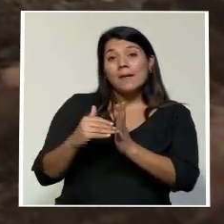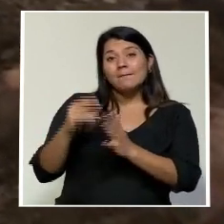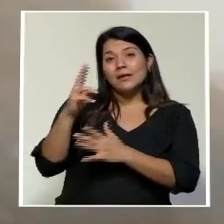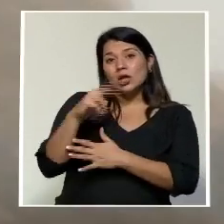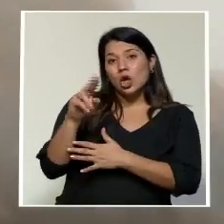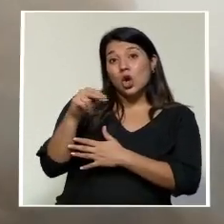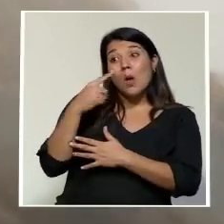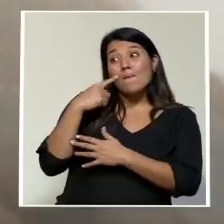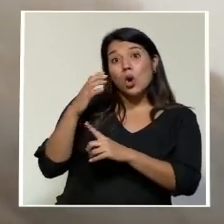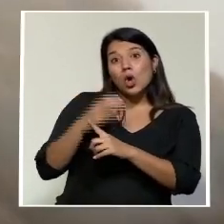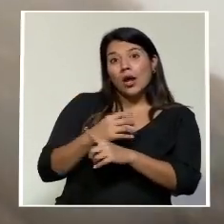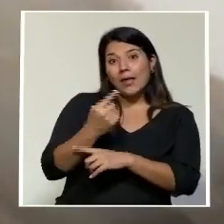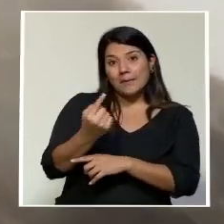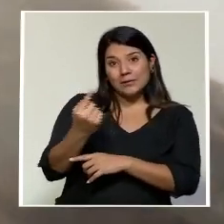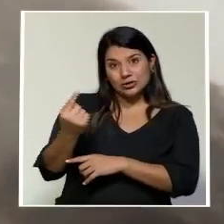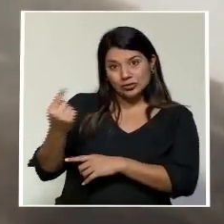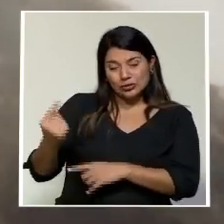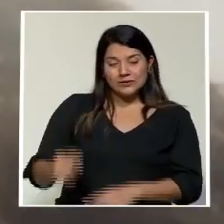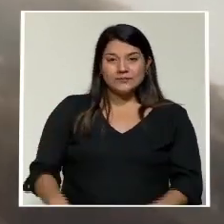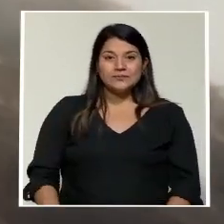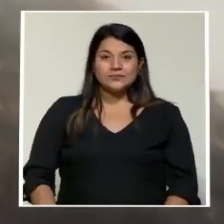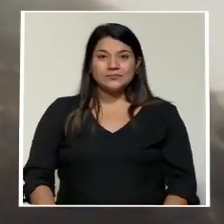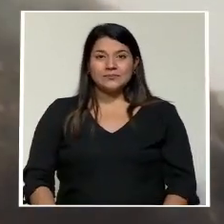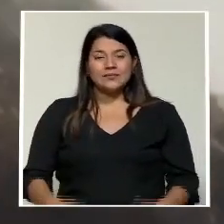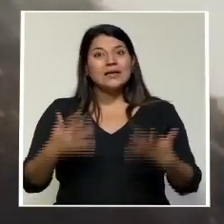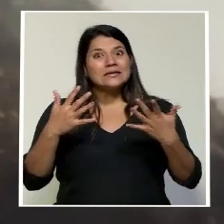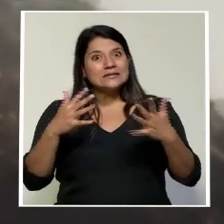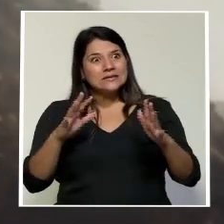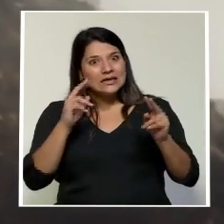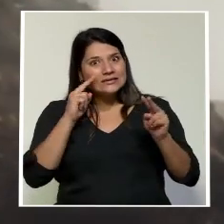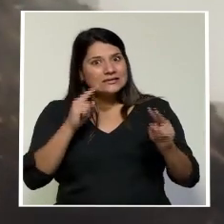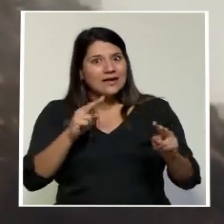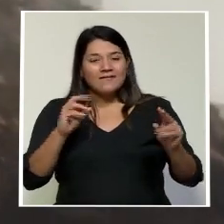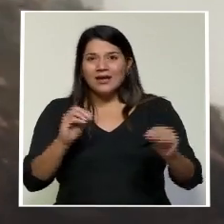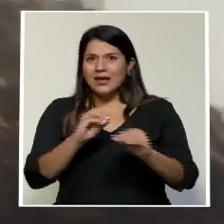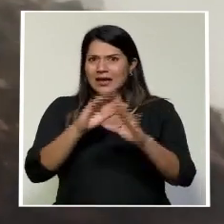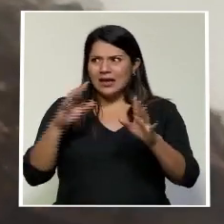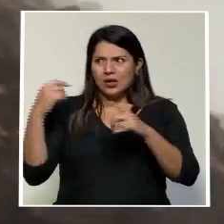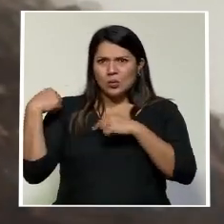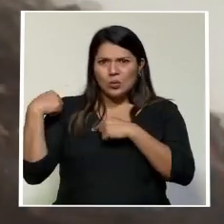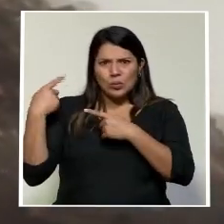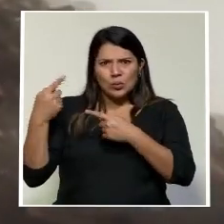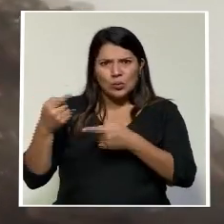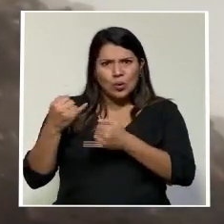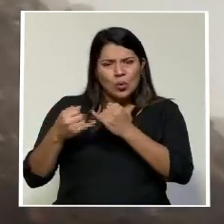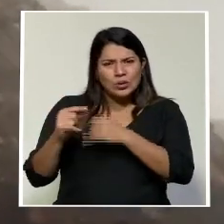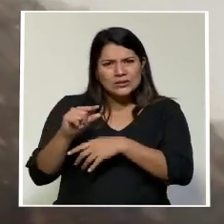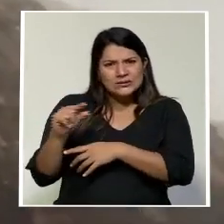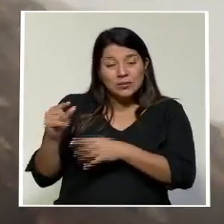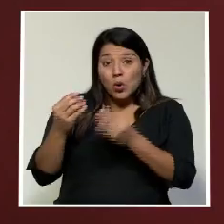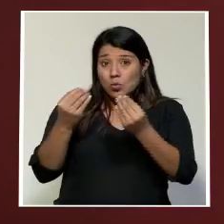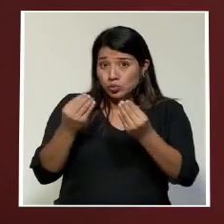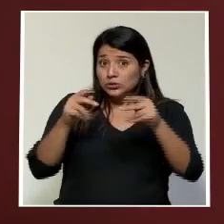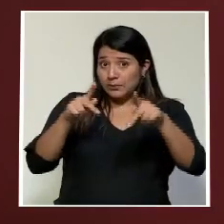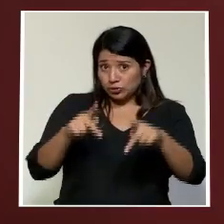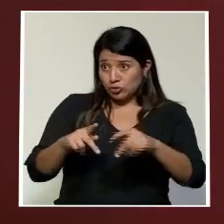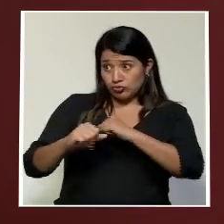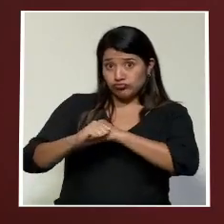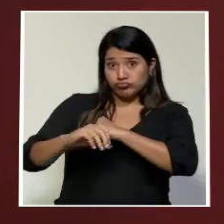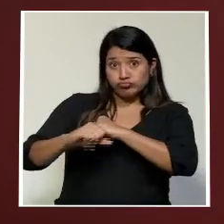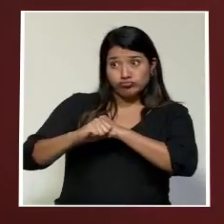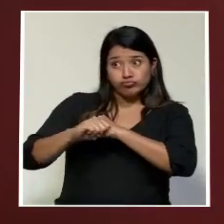por persona. Y es que se ha hecho visible en las últimas semanas de muchas personas que publican, incluso en sus redes